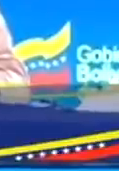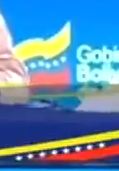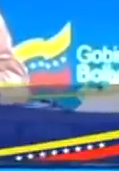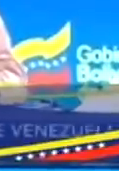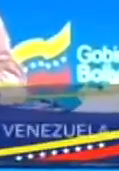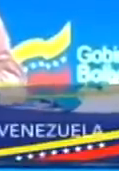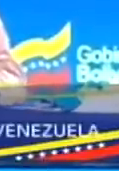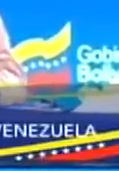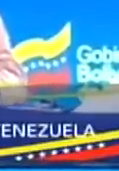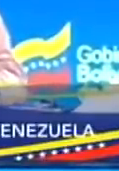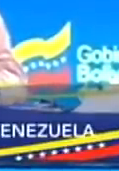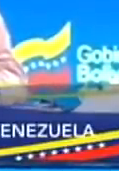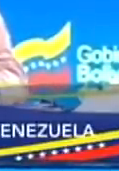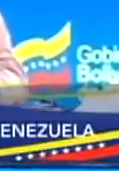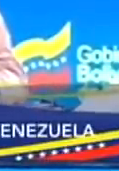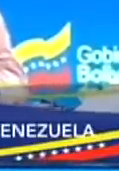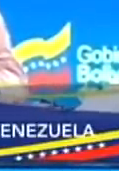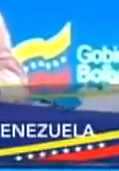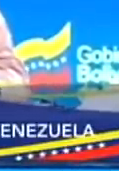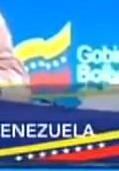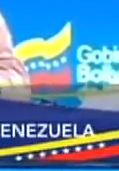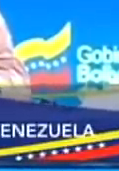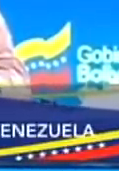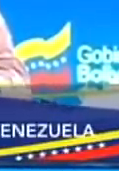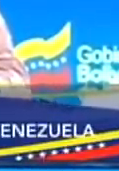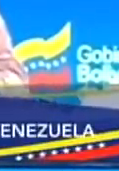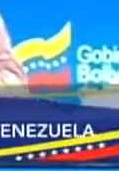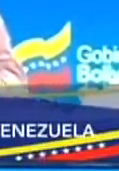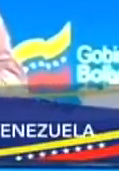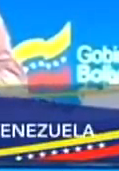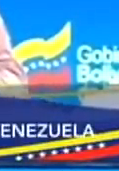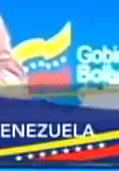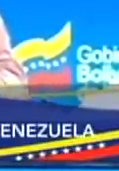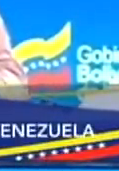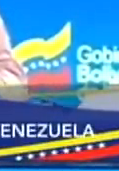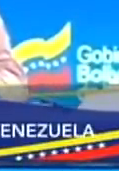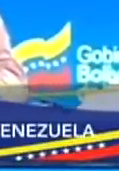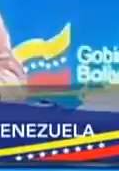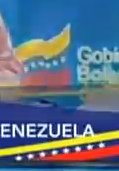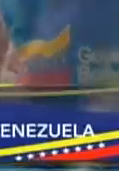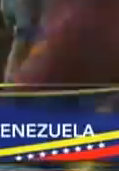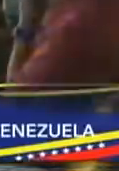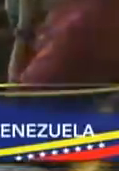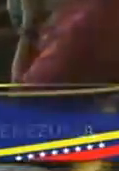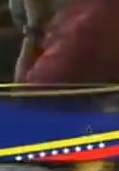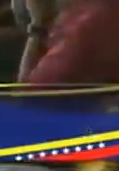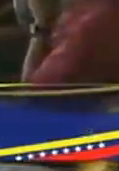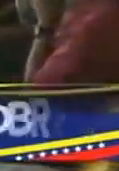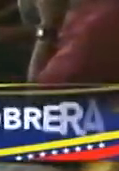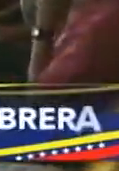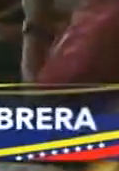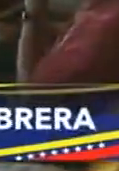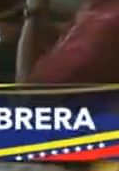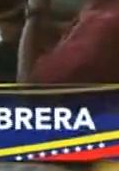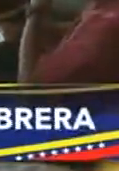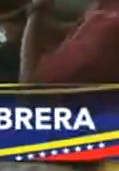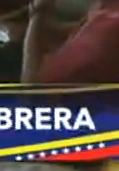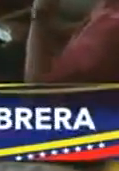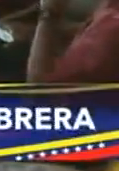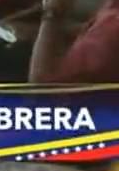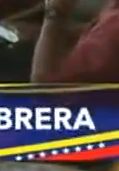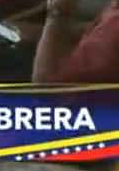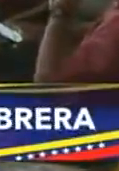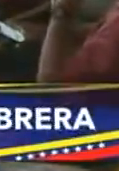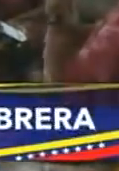este acto después de dos años de cierre estamos reinaugurando